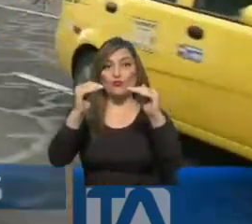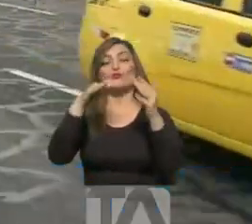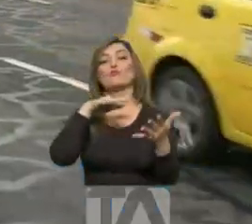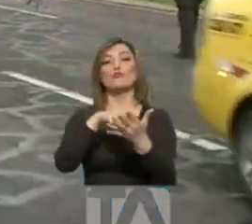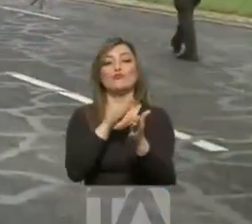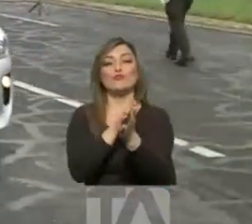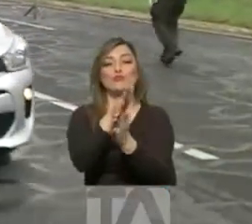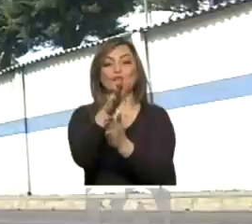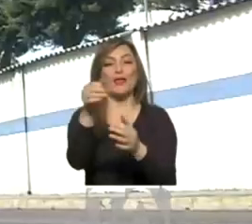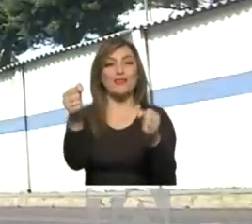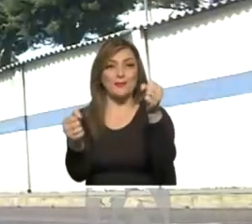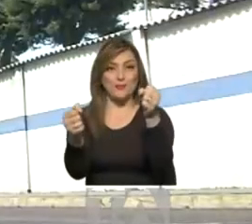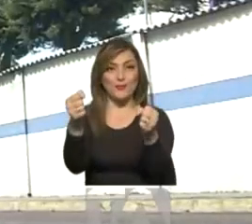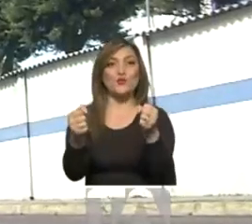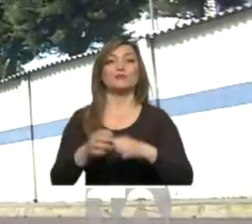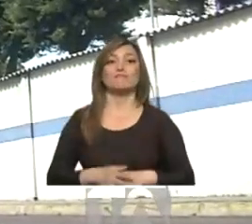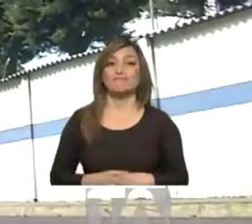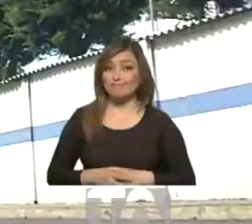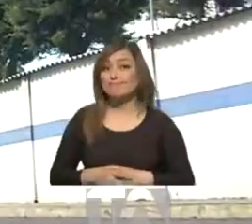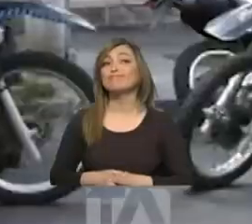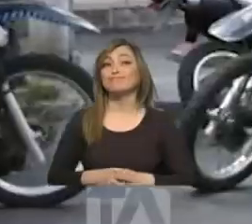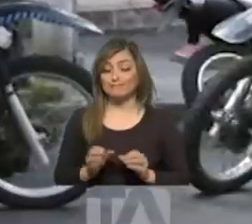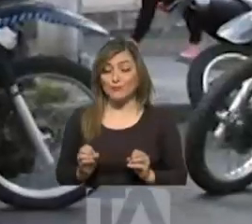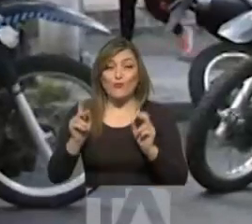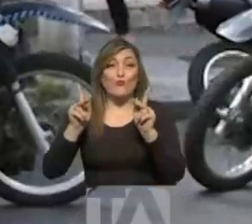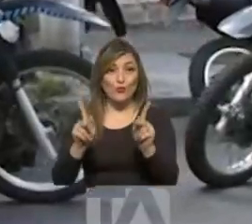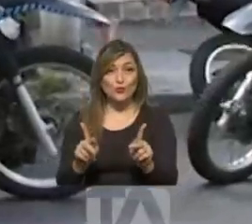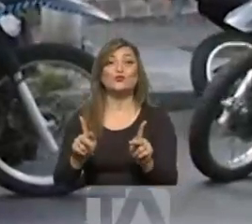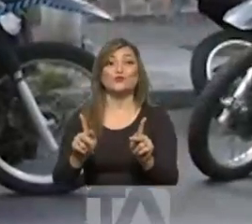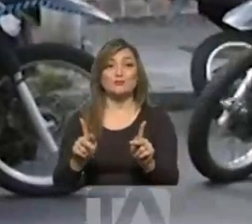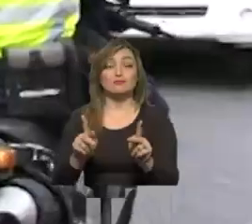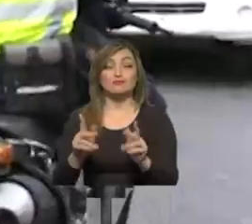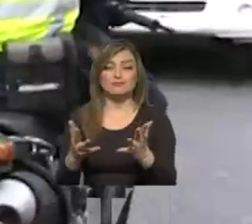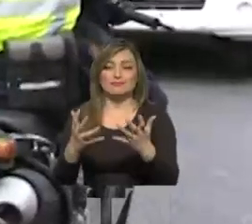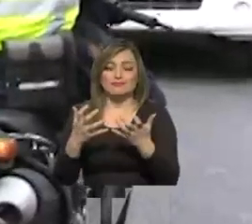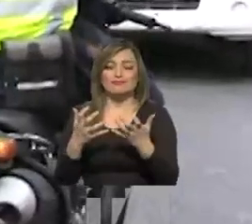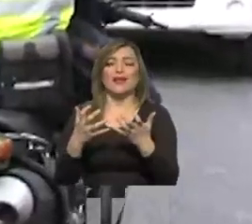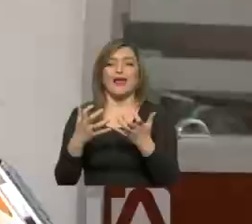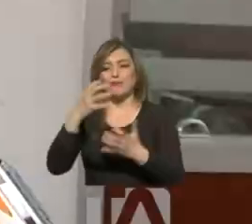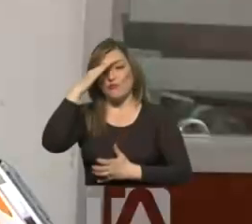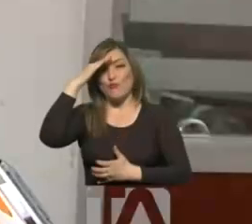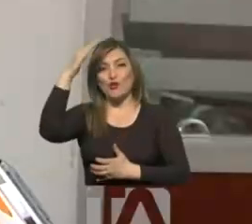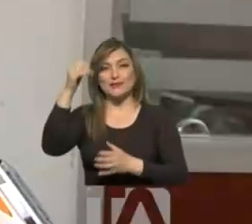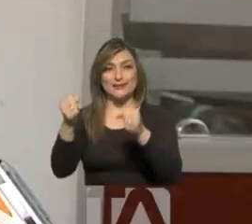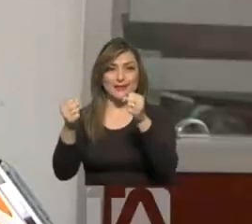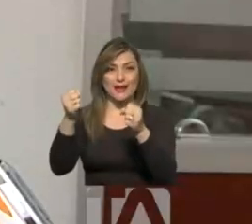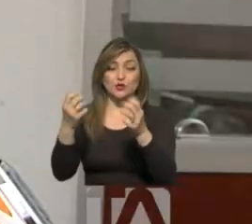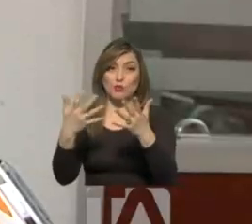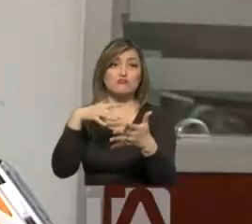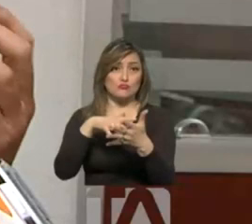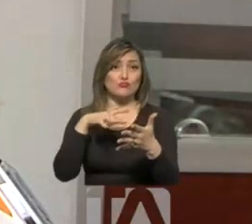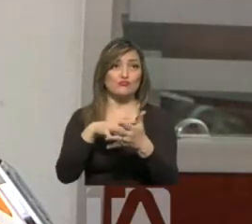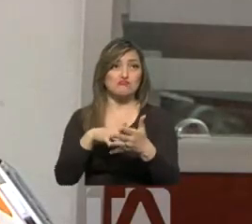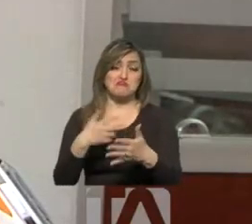la especialización de transporte, esta es una verdadera oportunidad para quienes aspiran estos cargos. Realmente